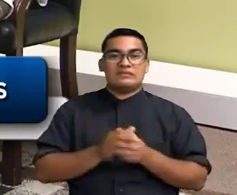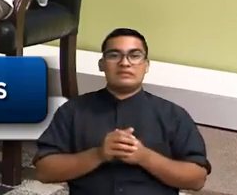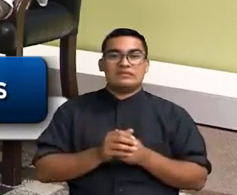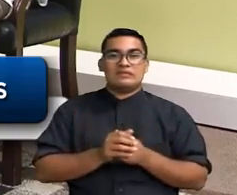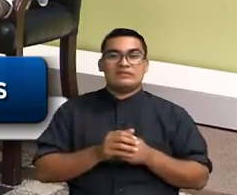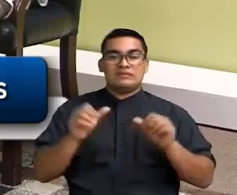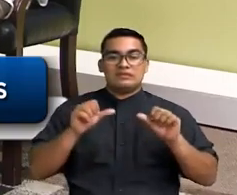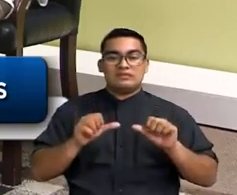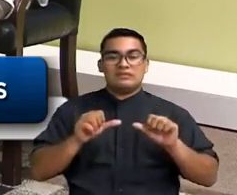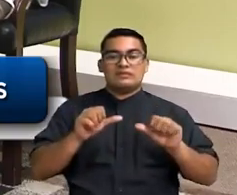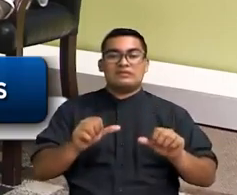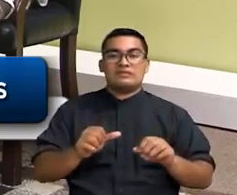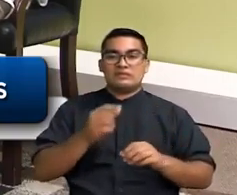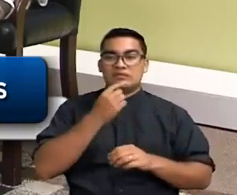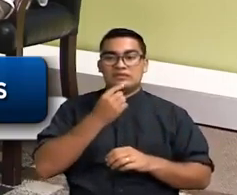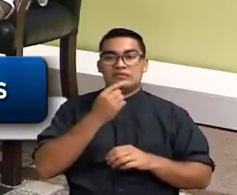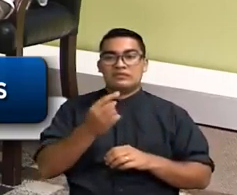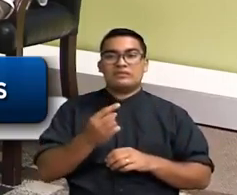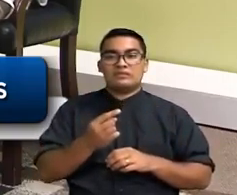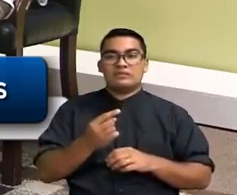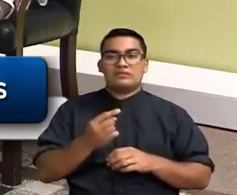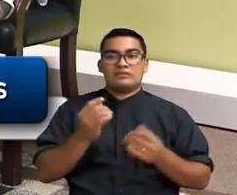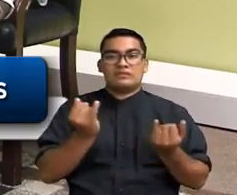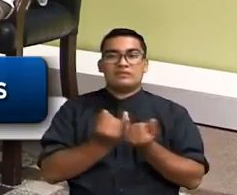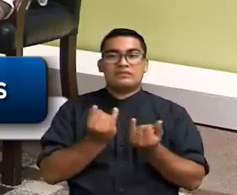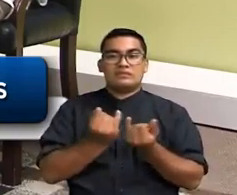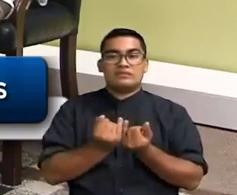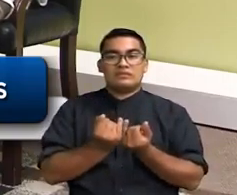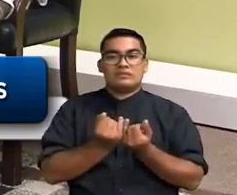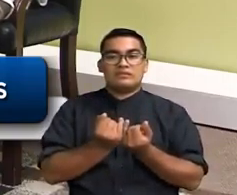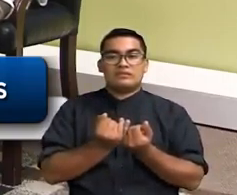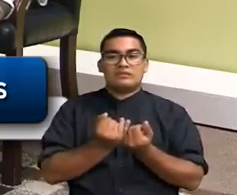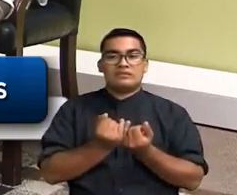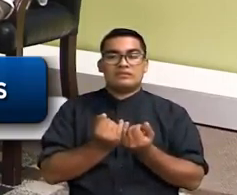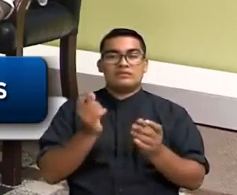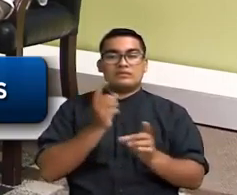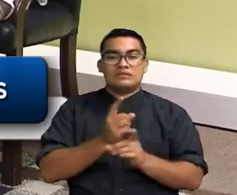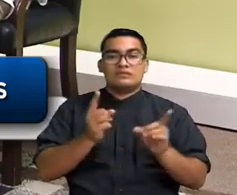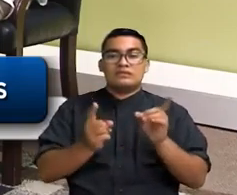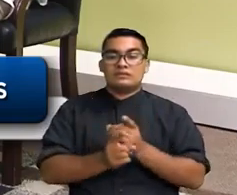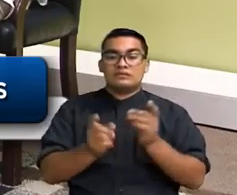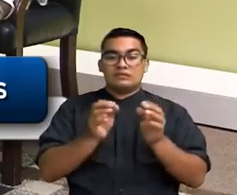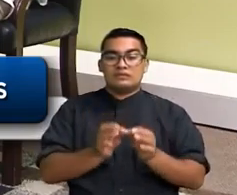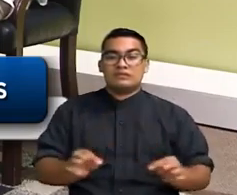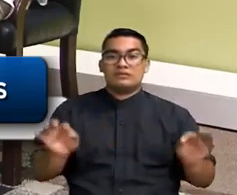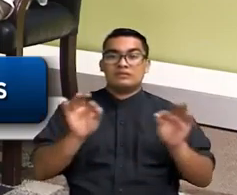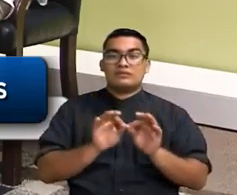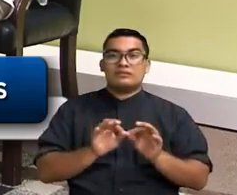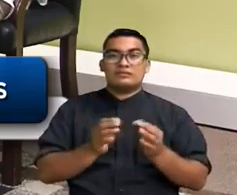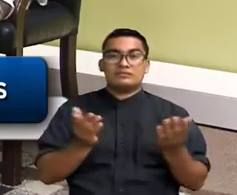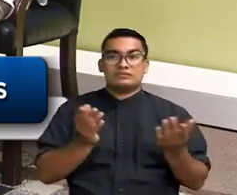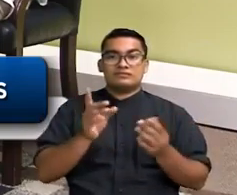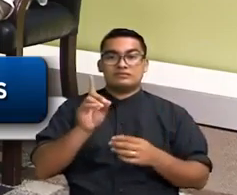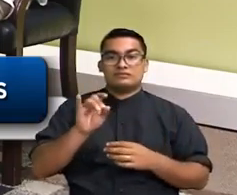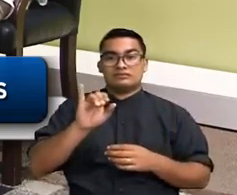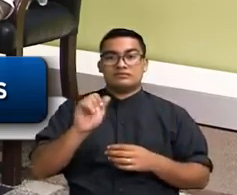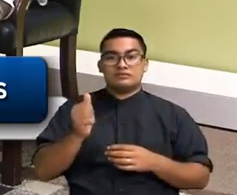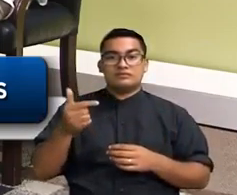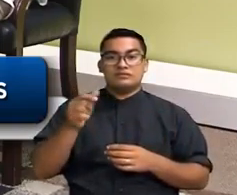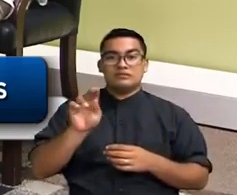¿verdad? Entonces yo digo que debemos de incidir, hacer un buen diagnóstico y tratar